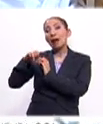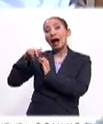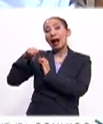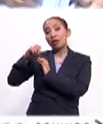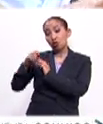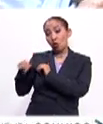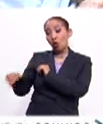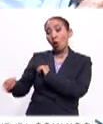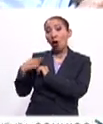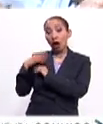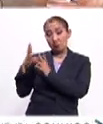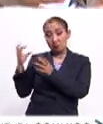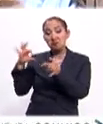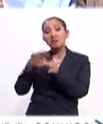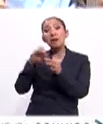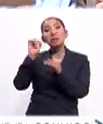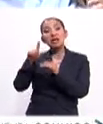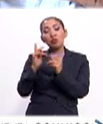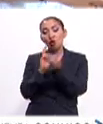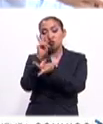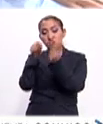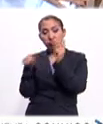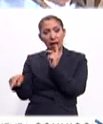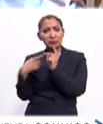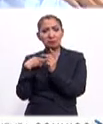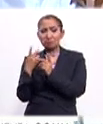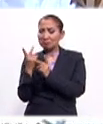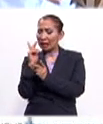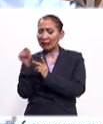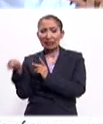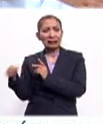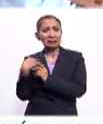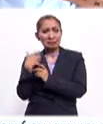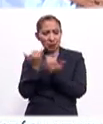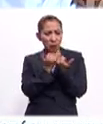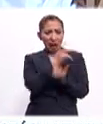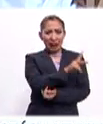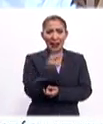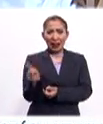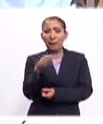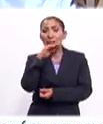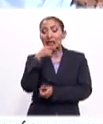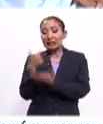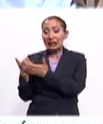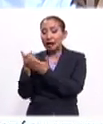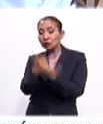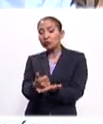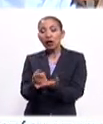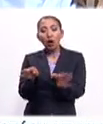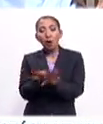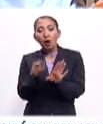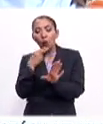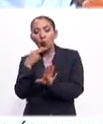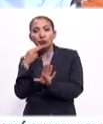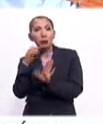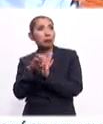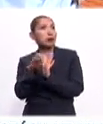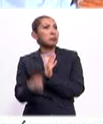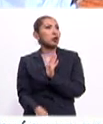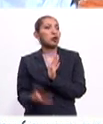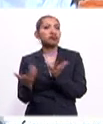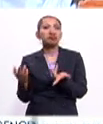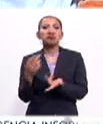desde luego, ha formado parte de la milpa y es una planta que, como el maíz, te permite un uso